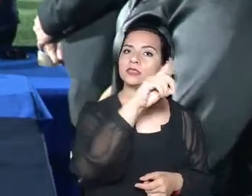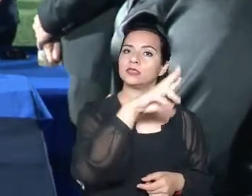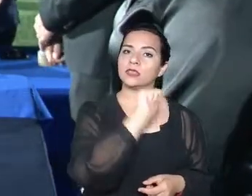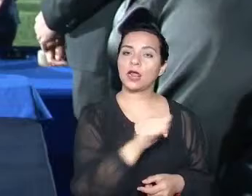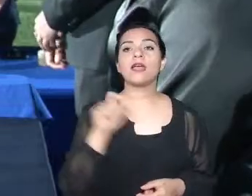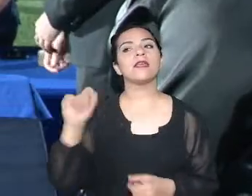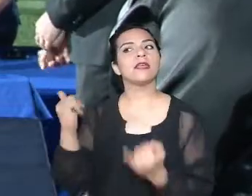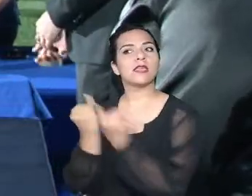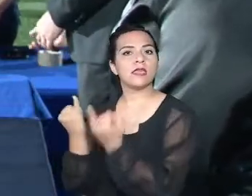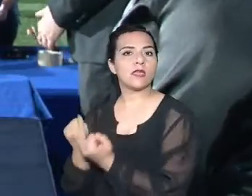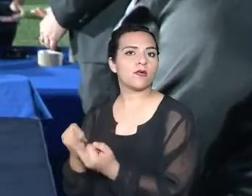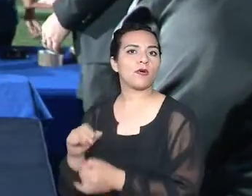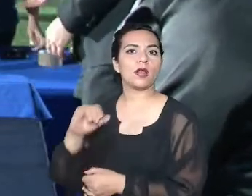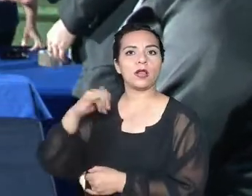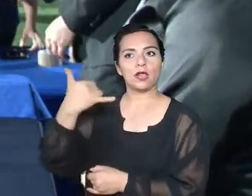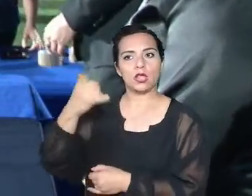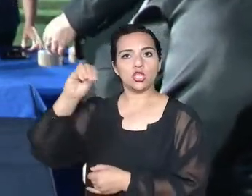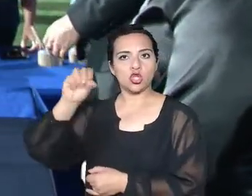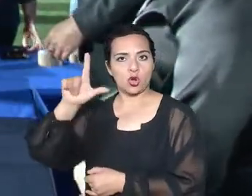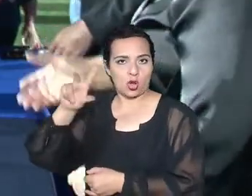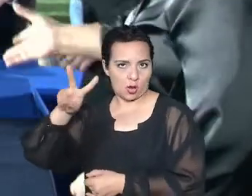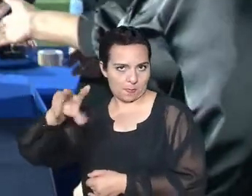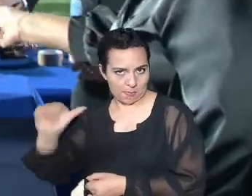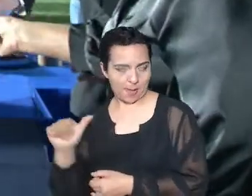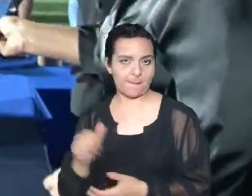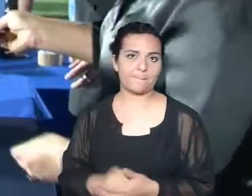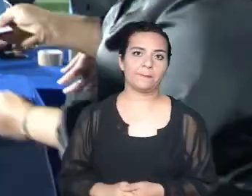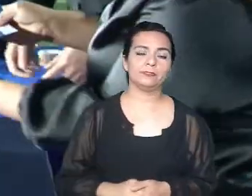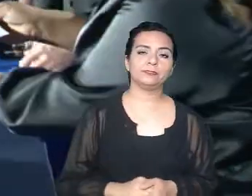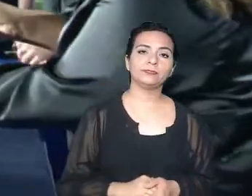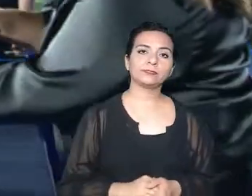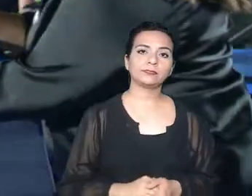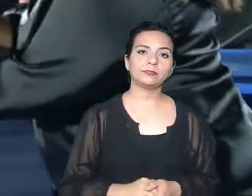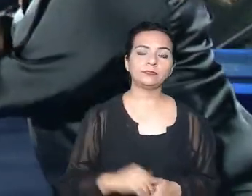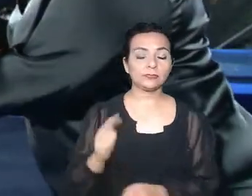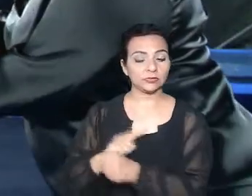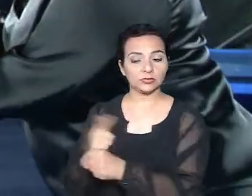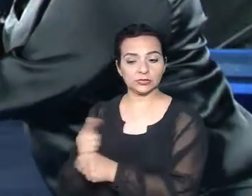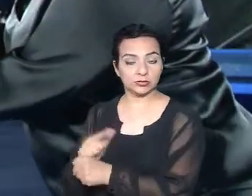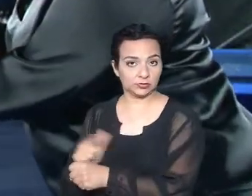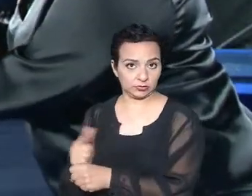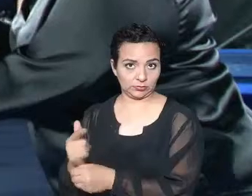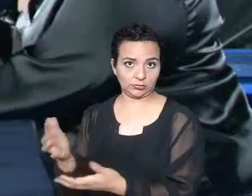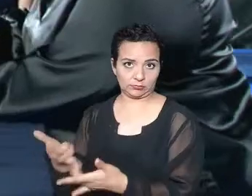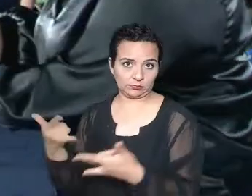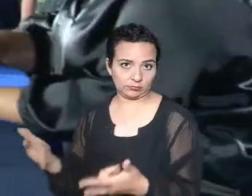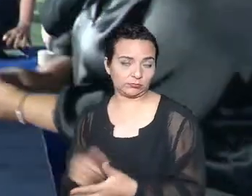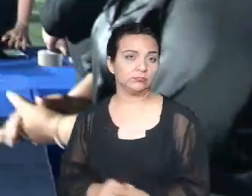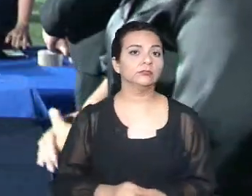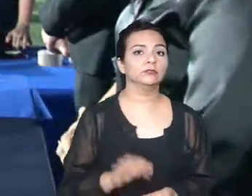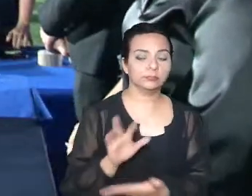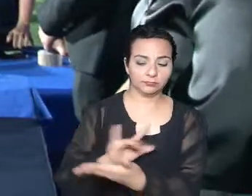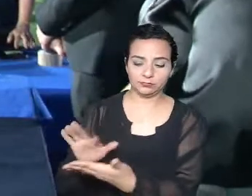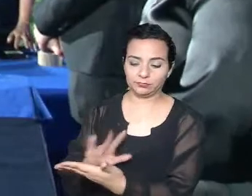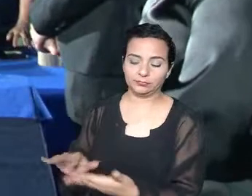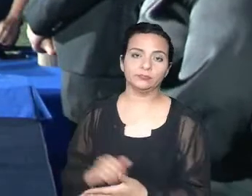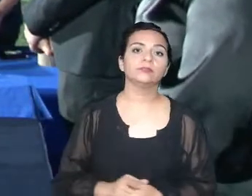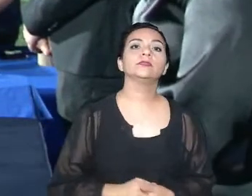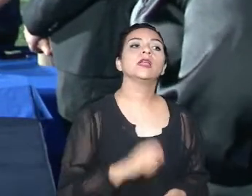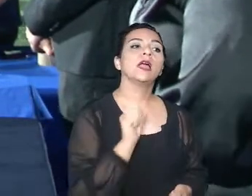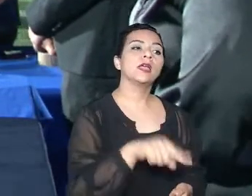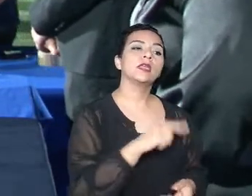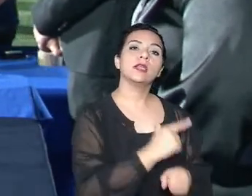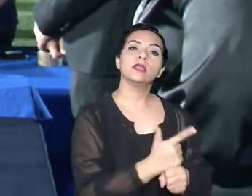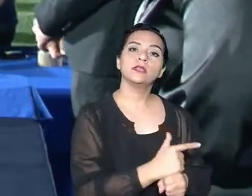Anaya. Igualmente lo hace Yolva Rubí López Mercado de la licenciatura en literaturas hispánicas. Egresada de esta licenciatura es